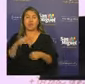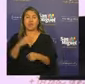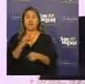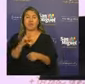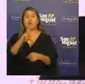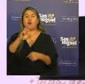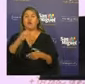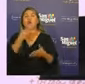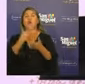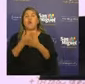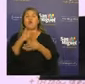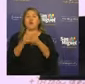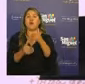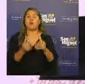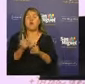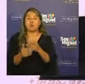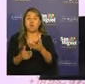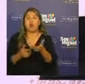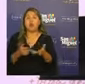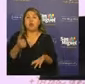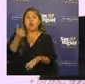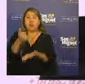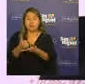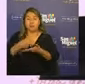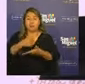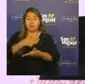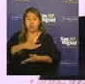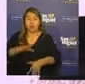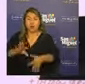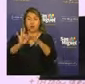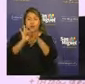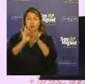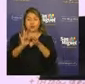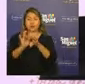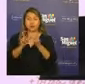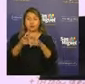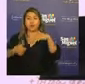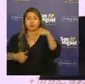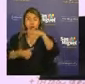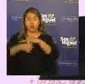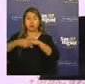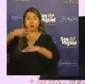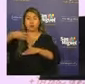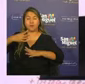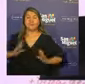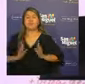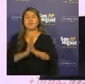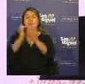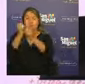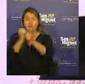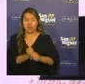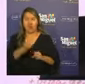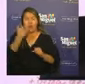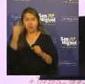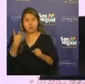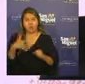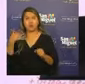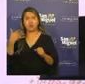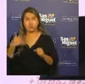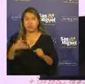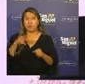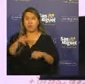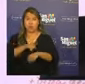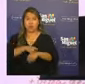decían, ¿cuándo avanzamos, la alcaldesa? Yo quiero agradecerle al Consejo Municipal de San Miguel, porque fueron súper importantes en un momento